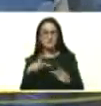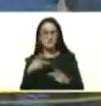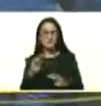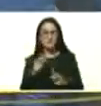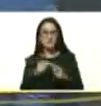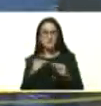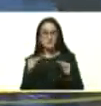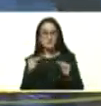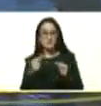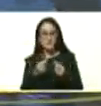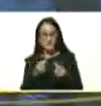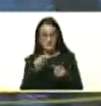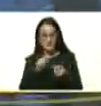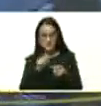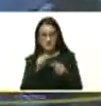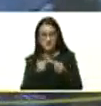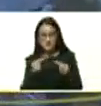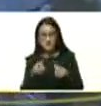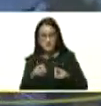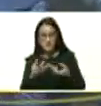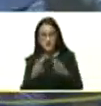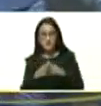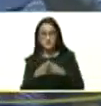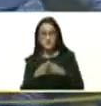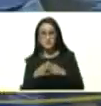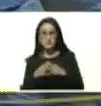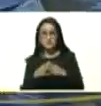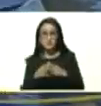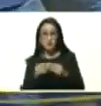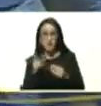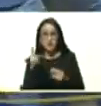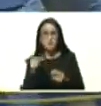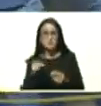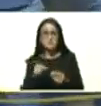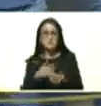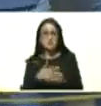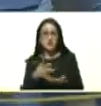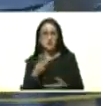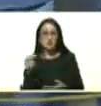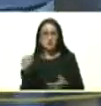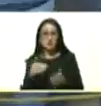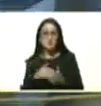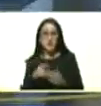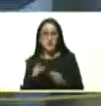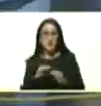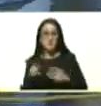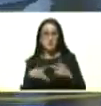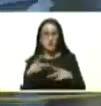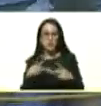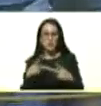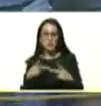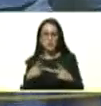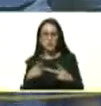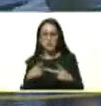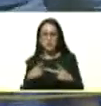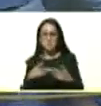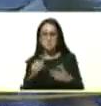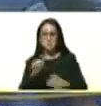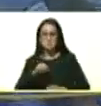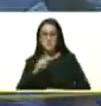semilla soberana para garantizar todas esas 1.200.000 hectáreas de producción y